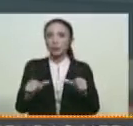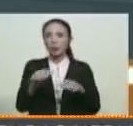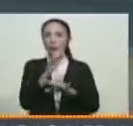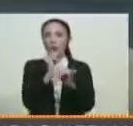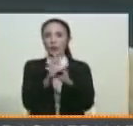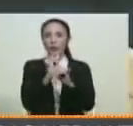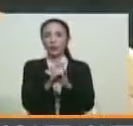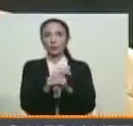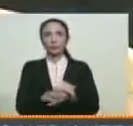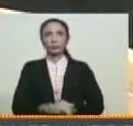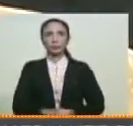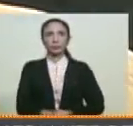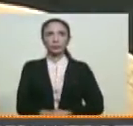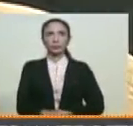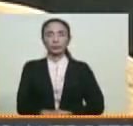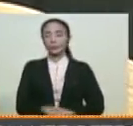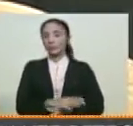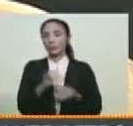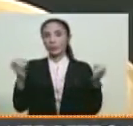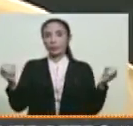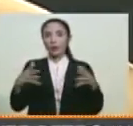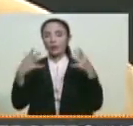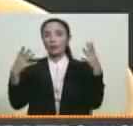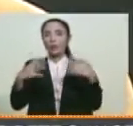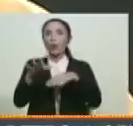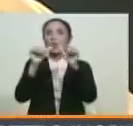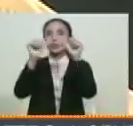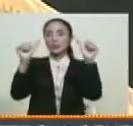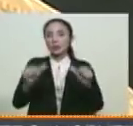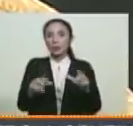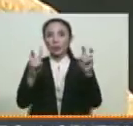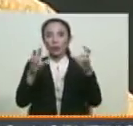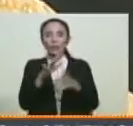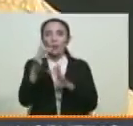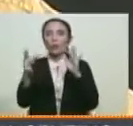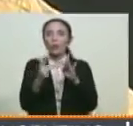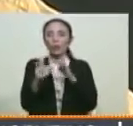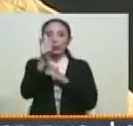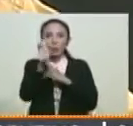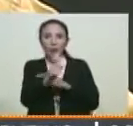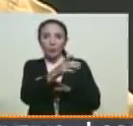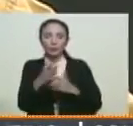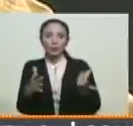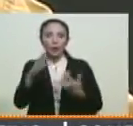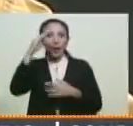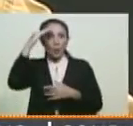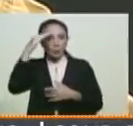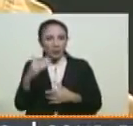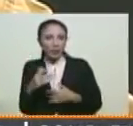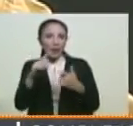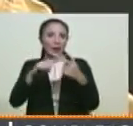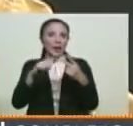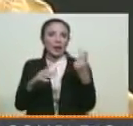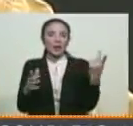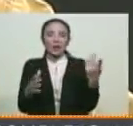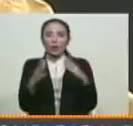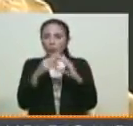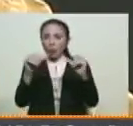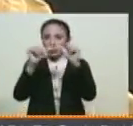través del QR, es mágico. Es un nuevo sistema para entrar en contacto con los militantes. A través de este